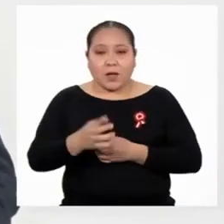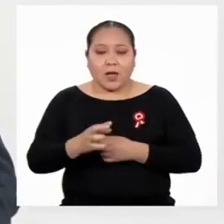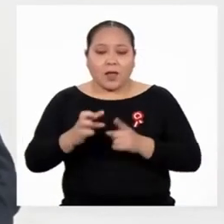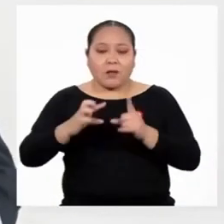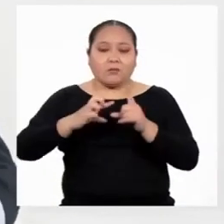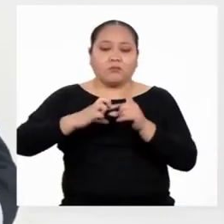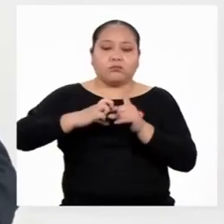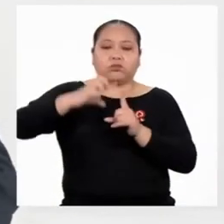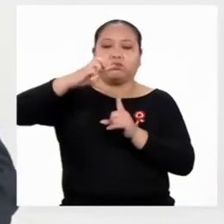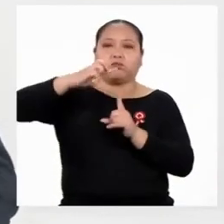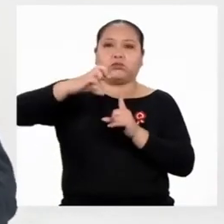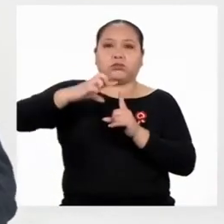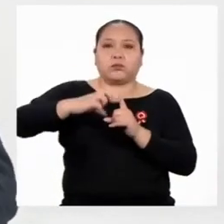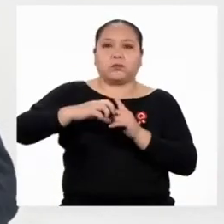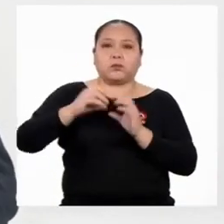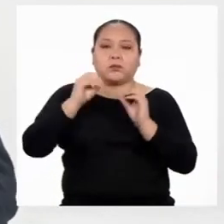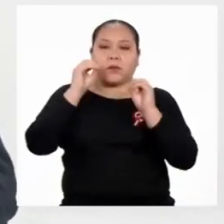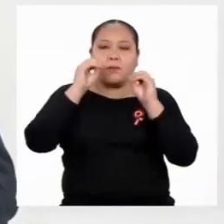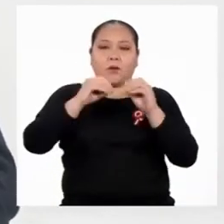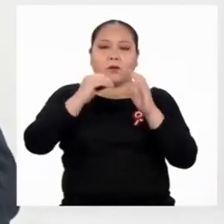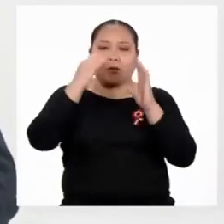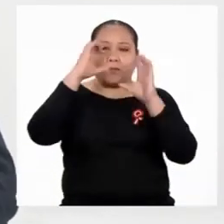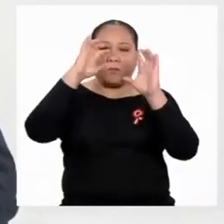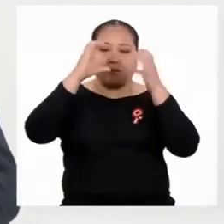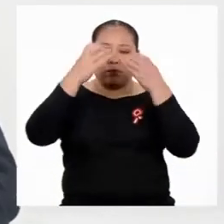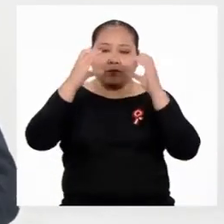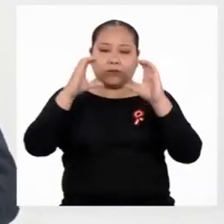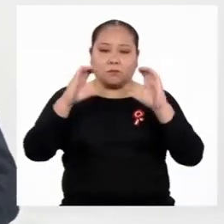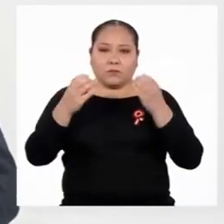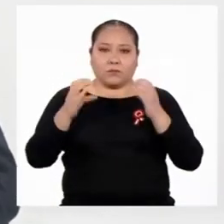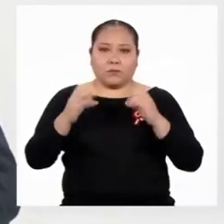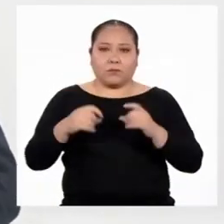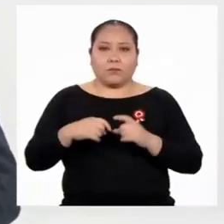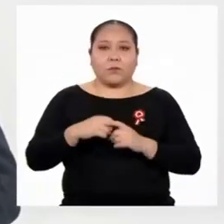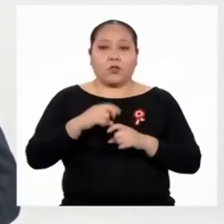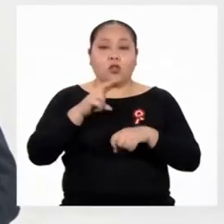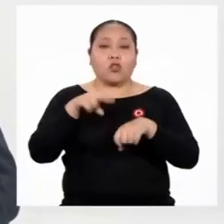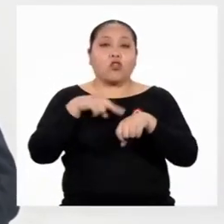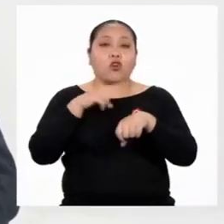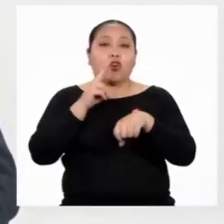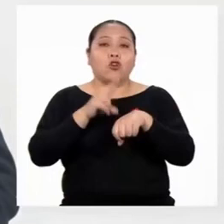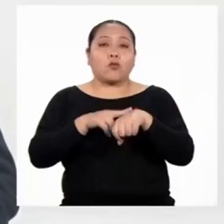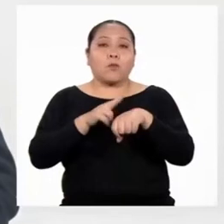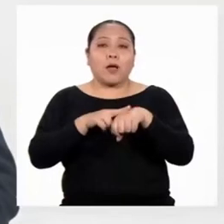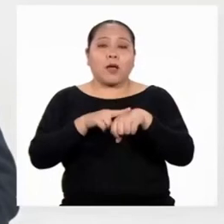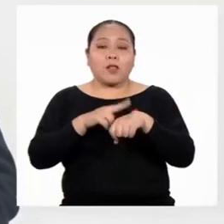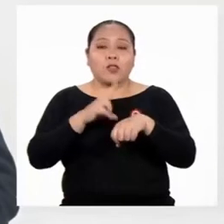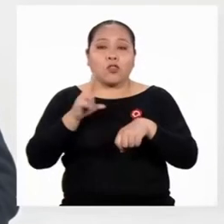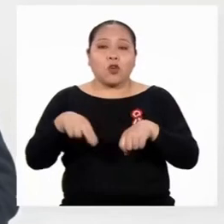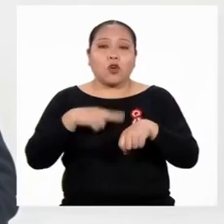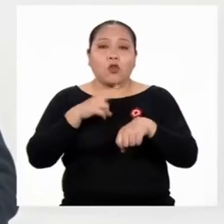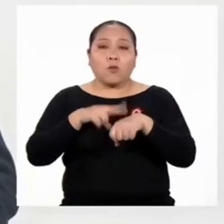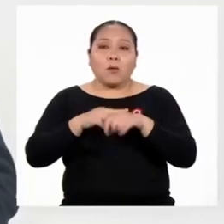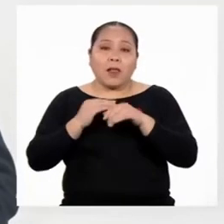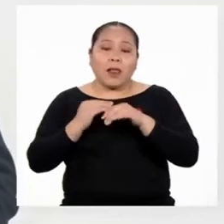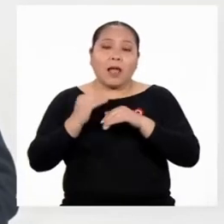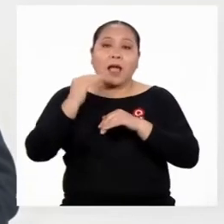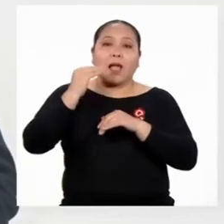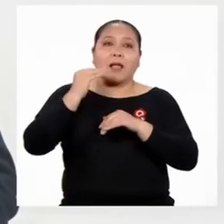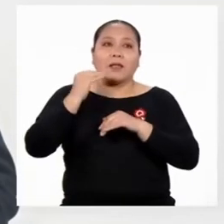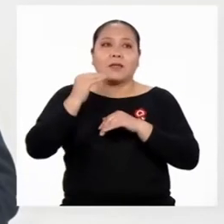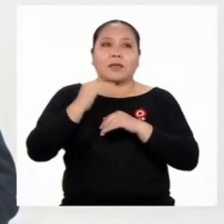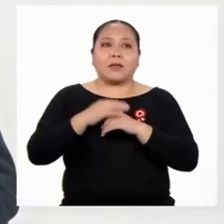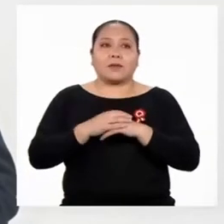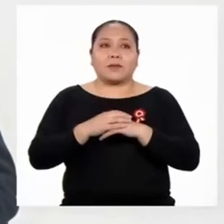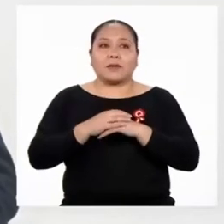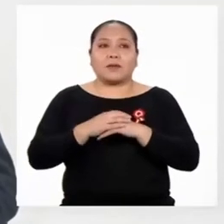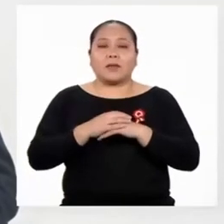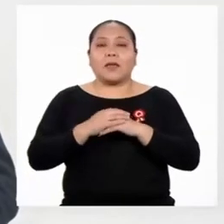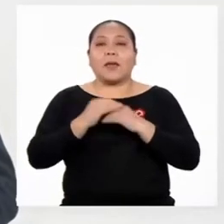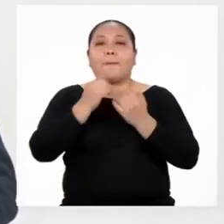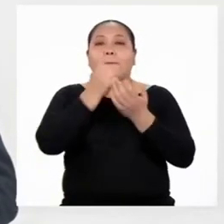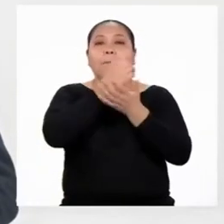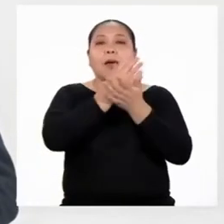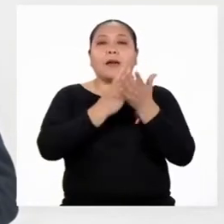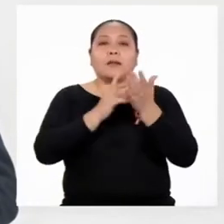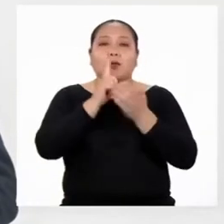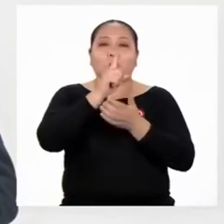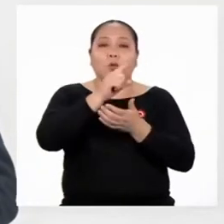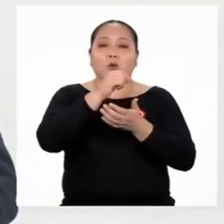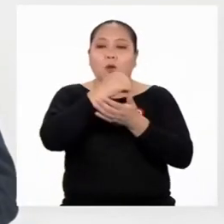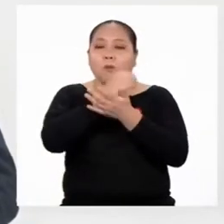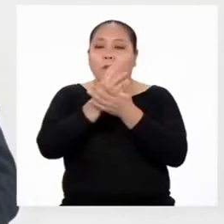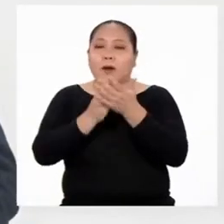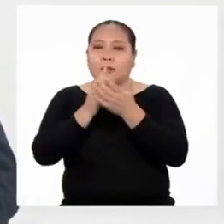se clasifica de la siguiente manera: normal, normal alta y estadios 1, 2 y 3 de